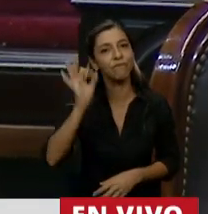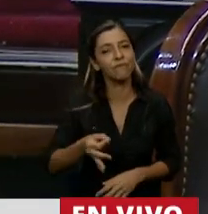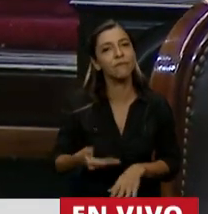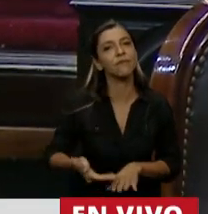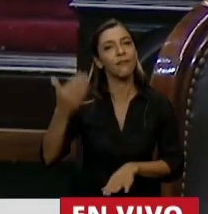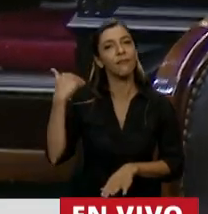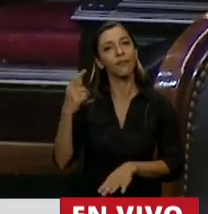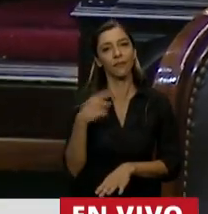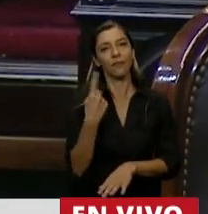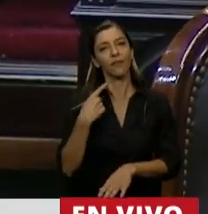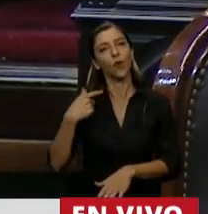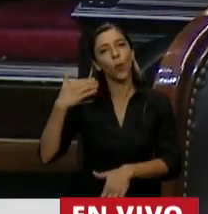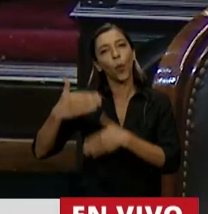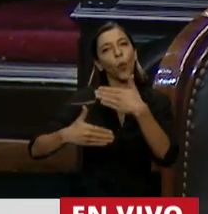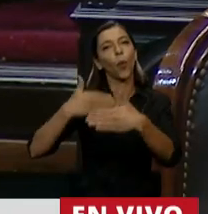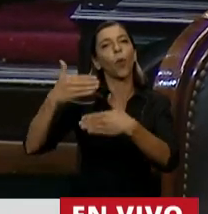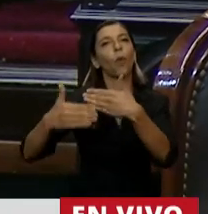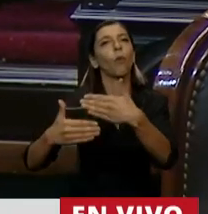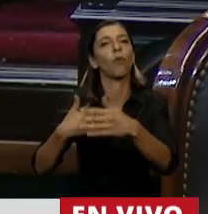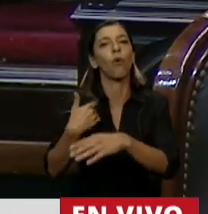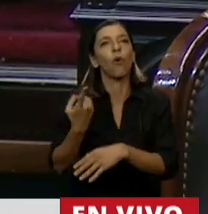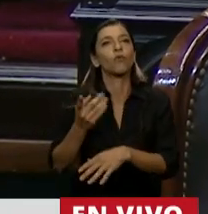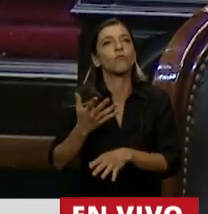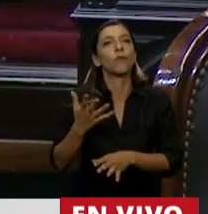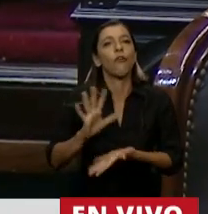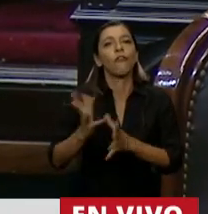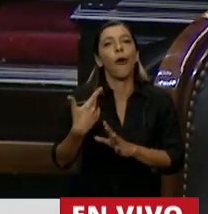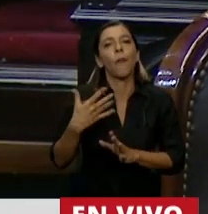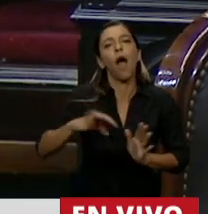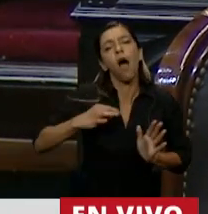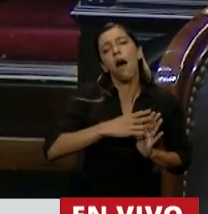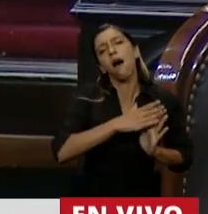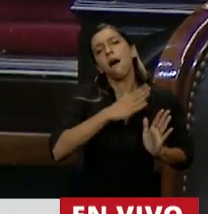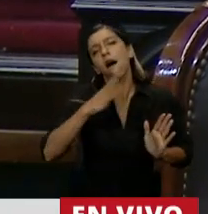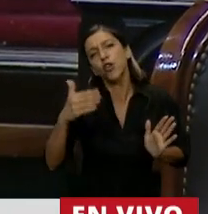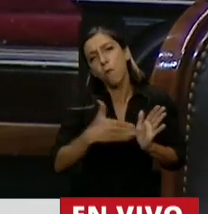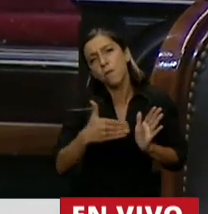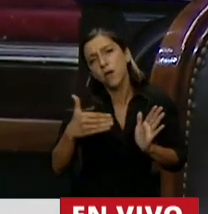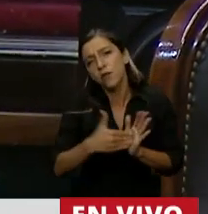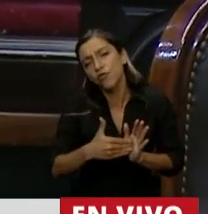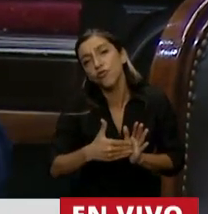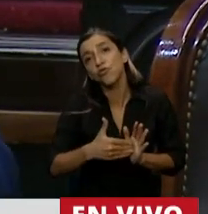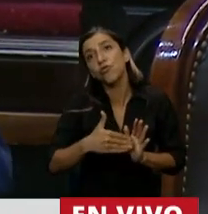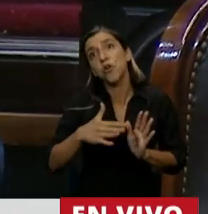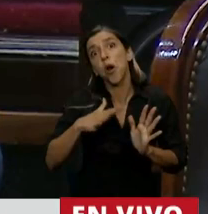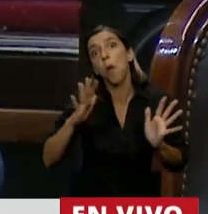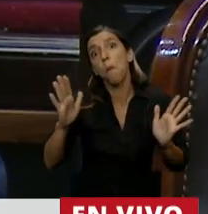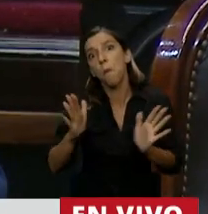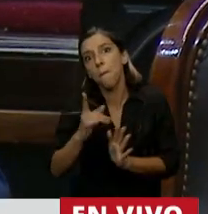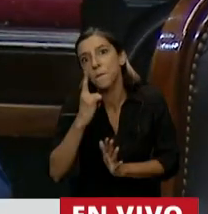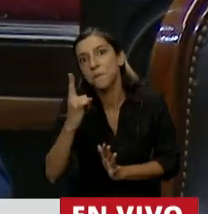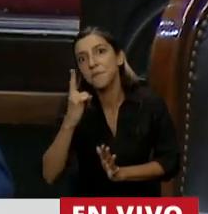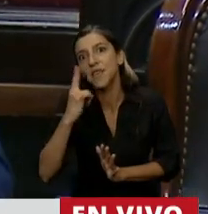antes se medía en millones de años, después en miles, finalmente en cientos, hoy en día